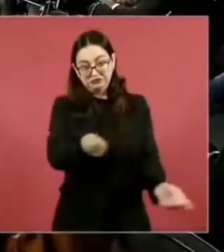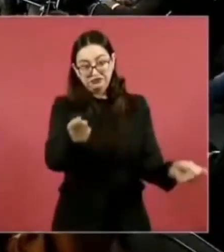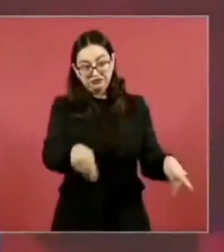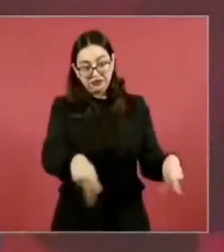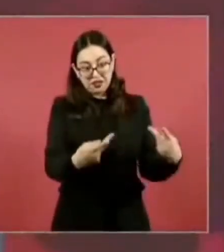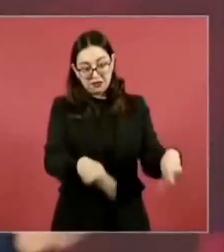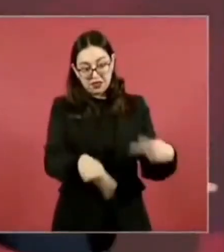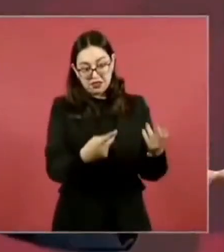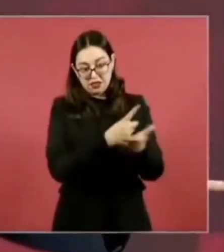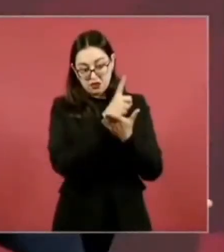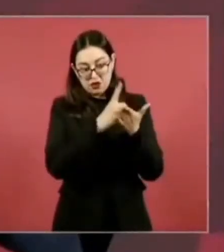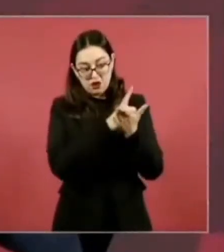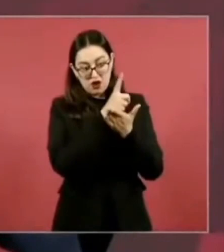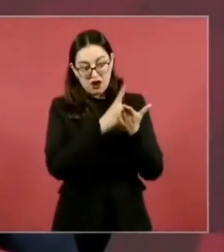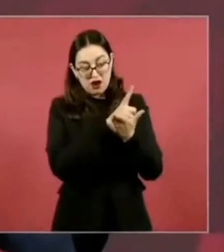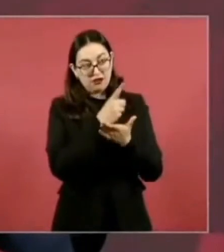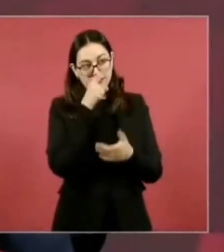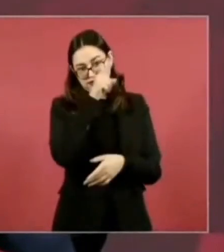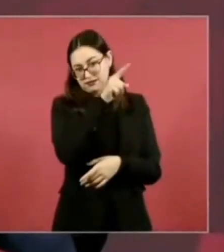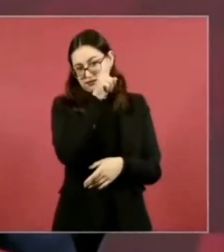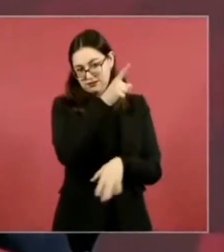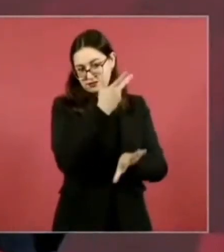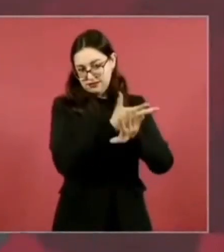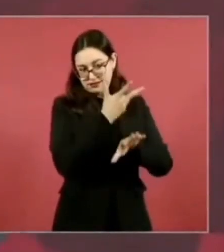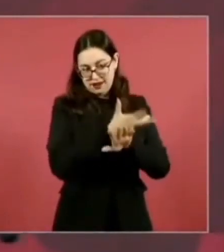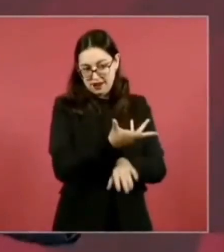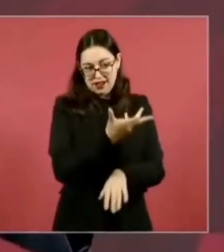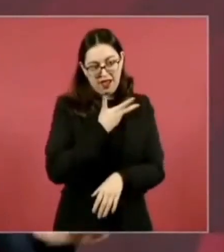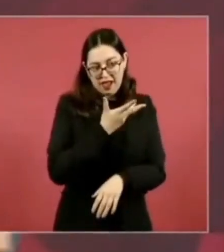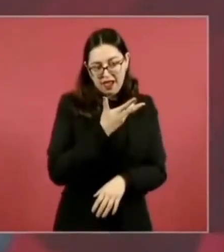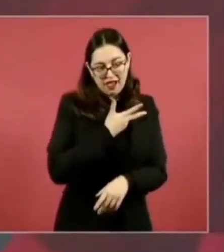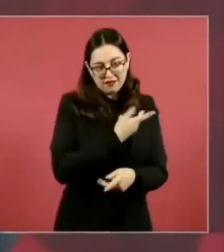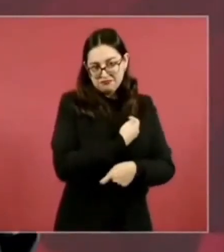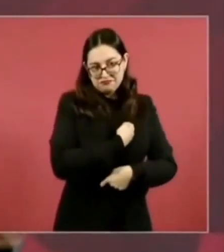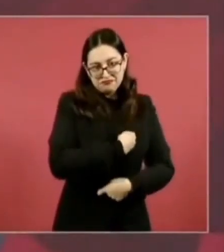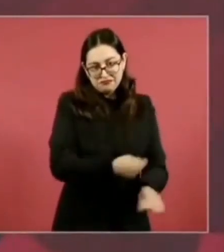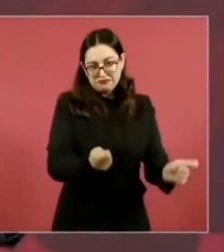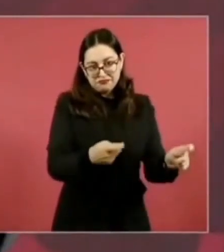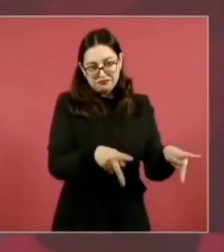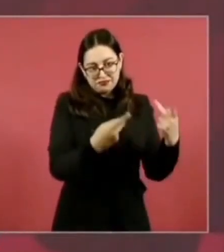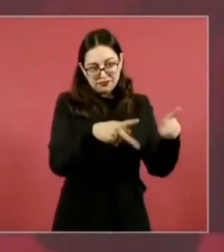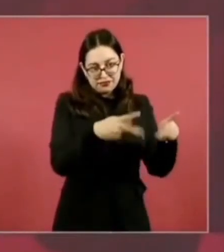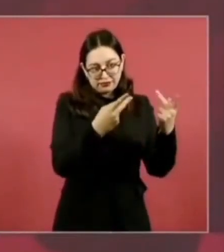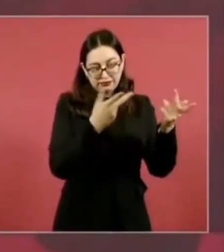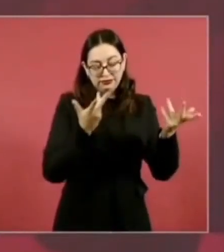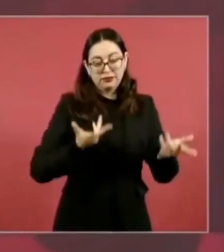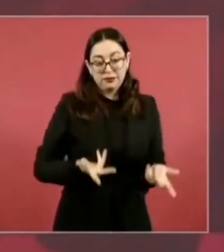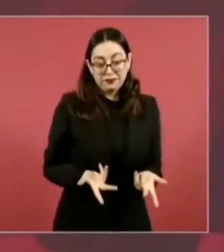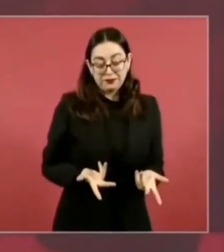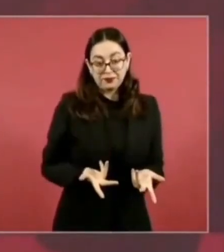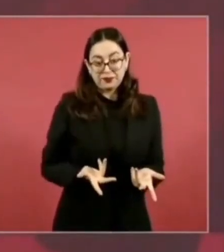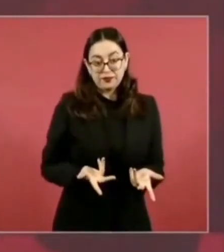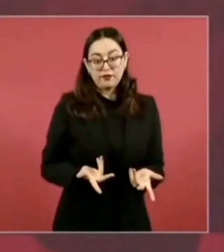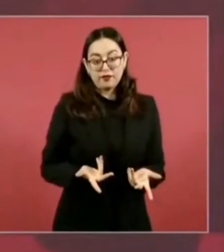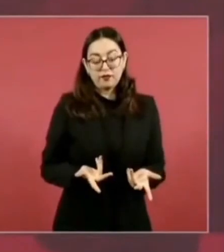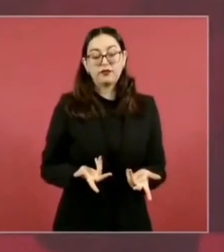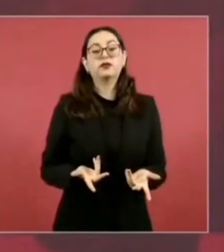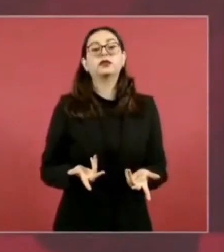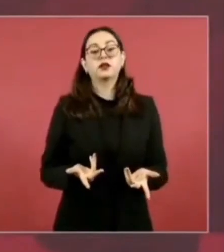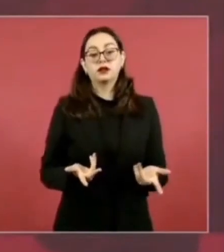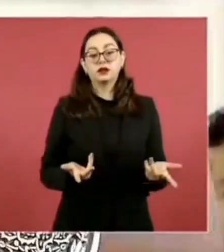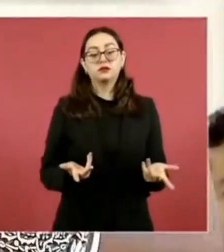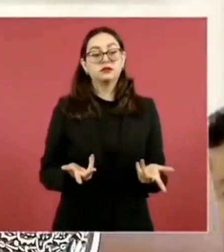y también combaten pero sigue